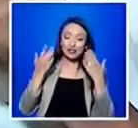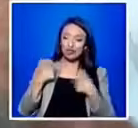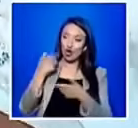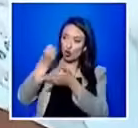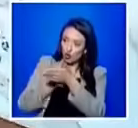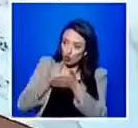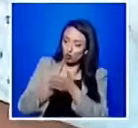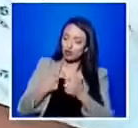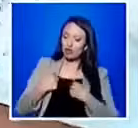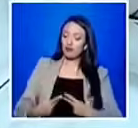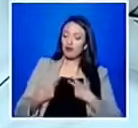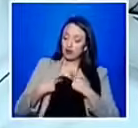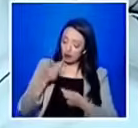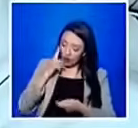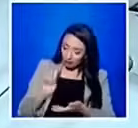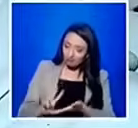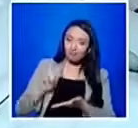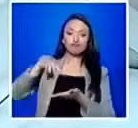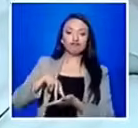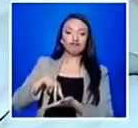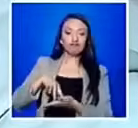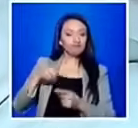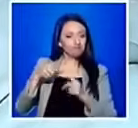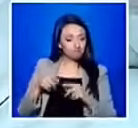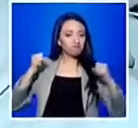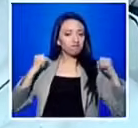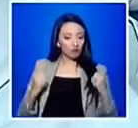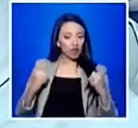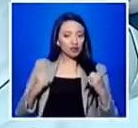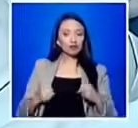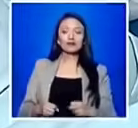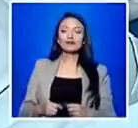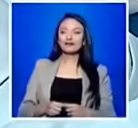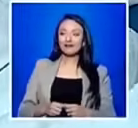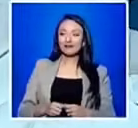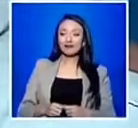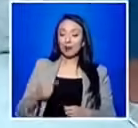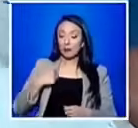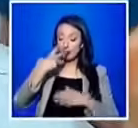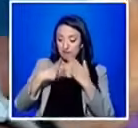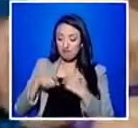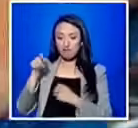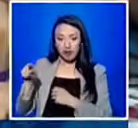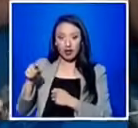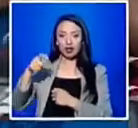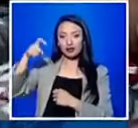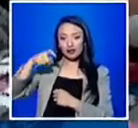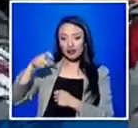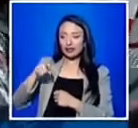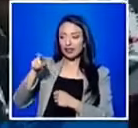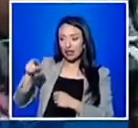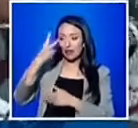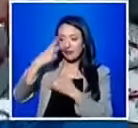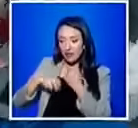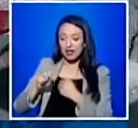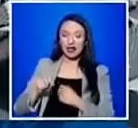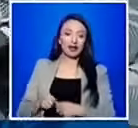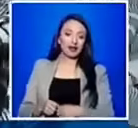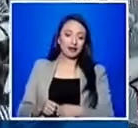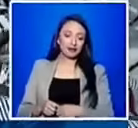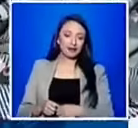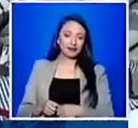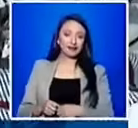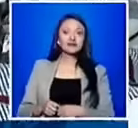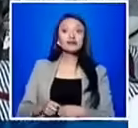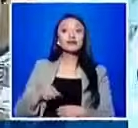vida, para seguirme poniendo de pie. Con más fuerza y más ñeque por mi niña, porque mi niña es mi alegría, mi